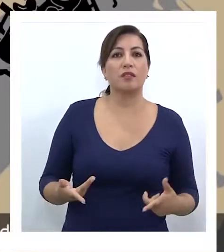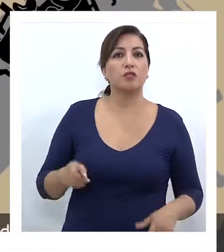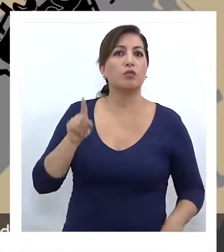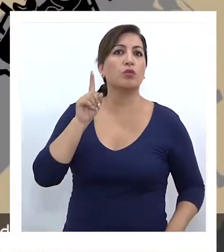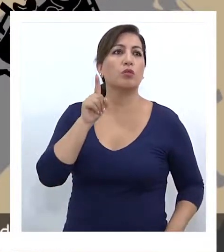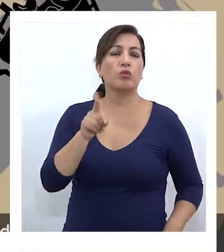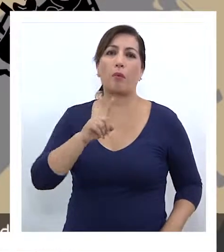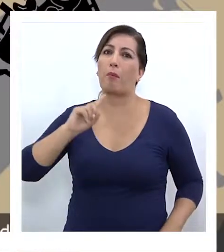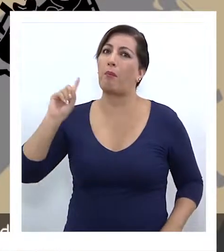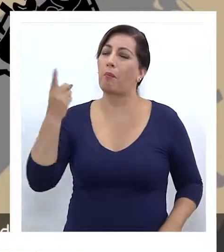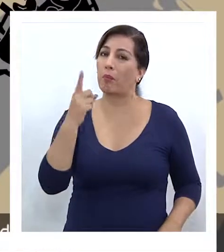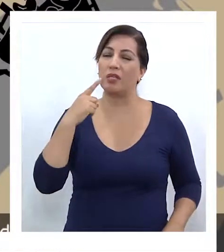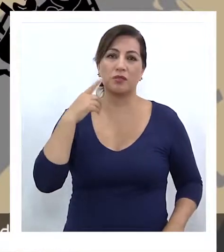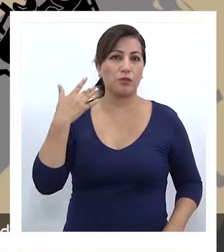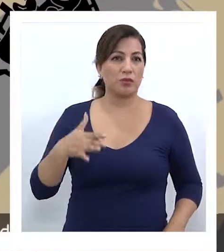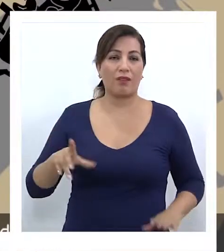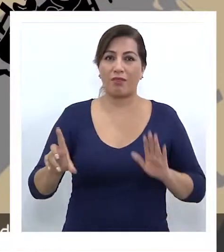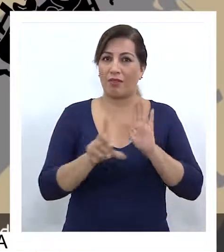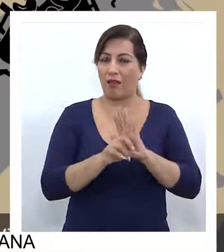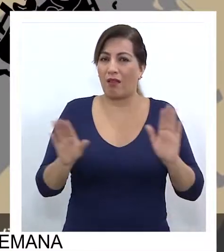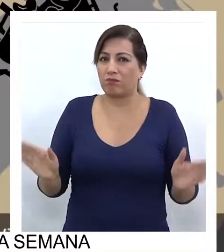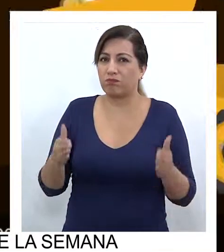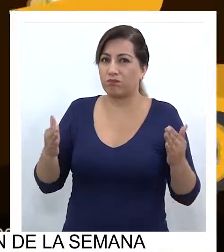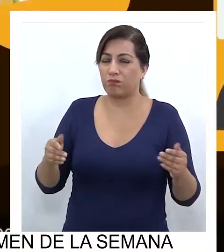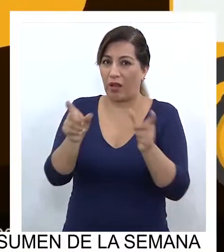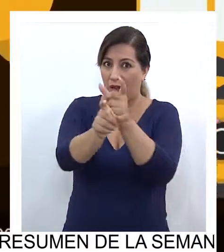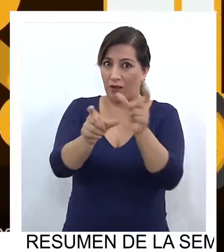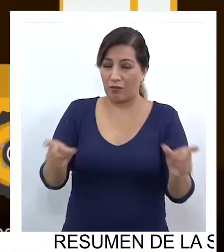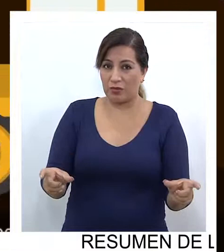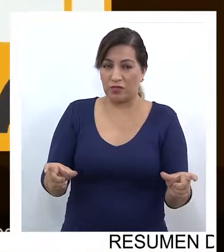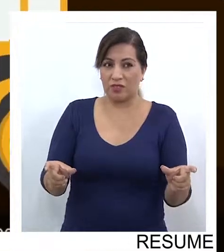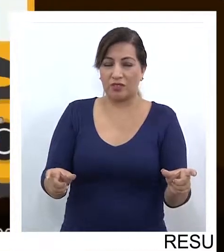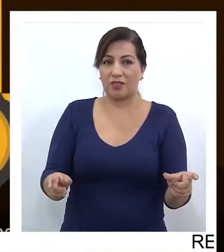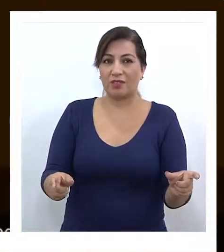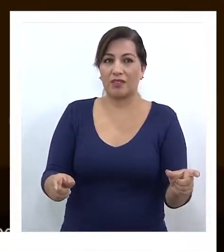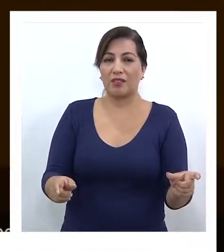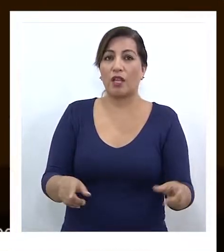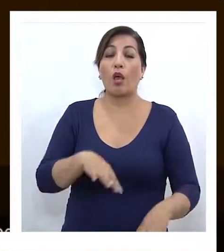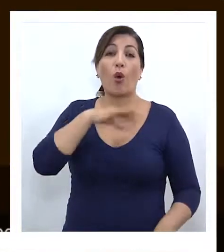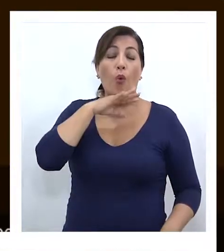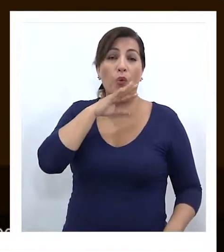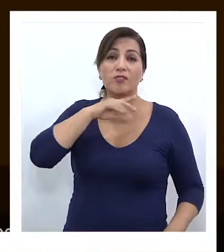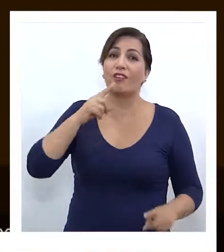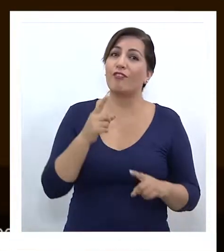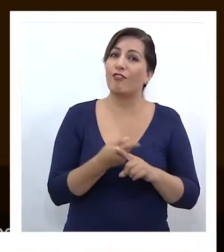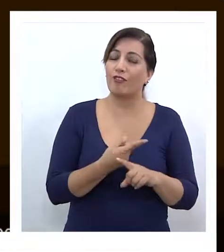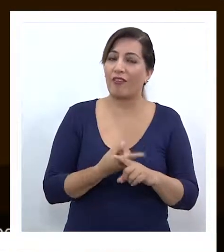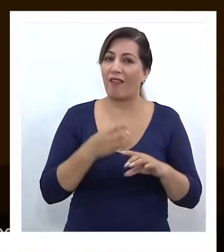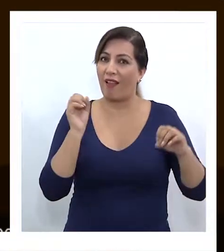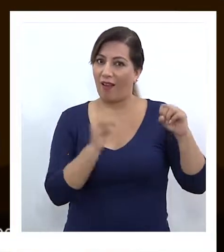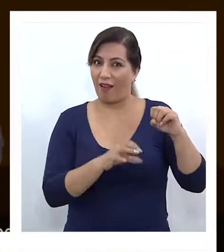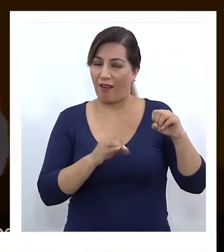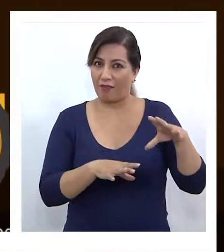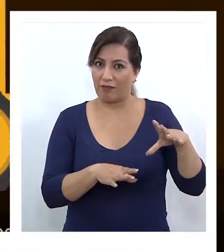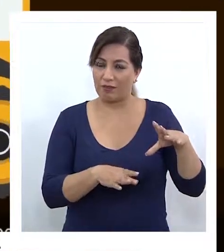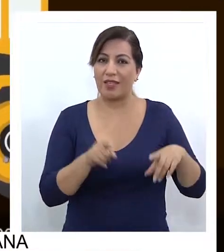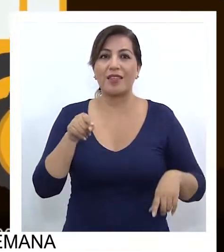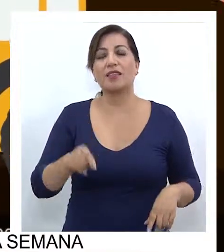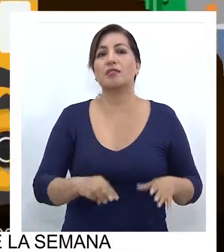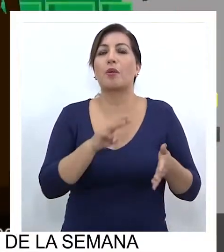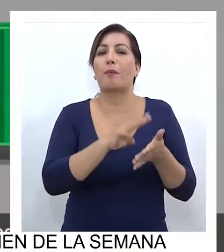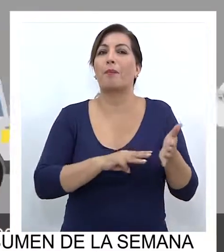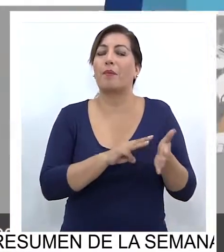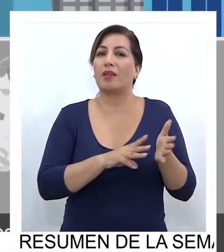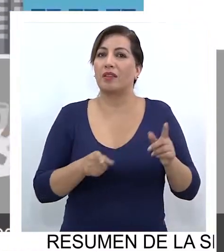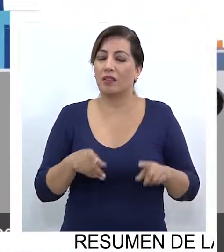eso, una de las prioridades de esta ley será motivar a los productores para que reciclen y reutilicen estos desechos como una